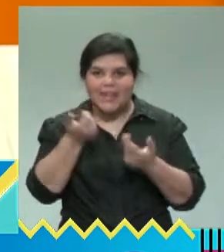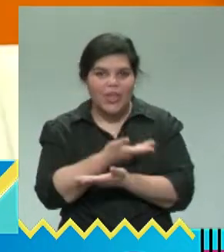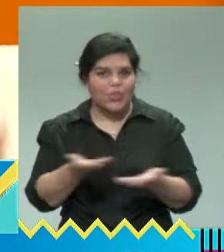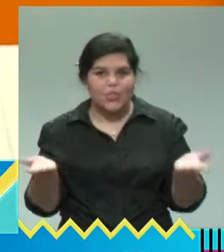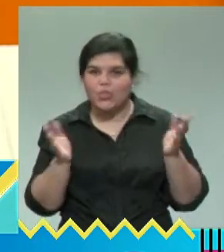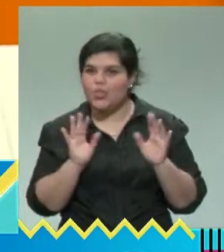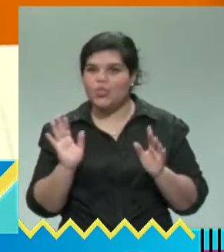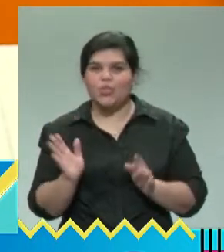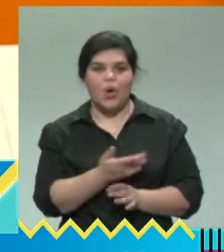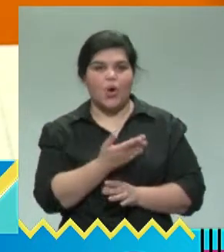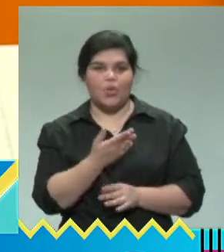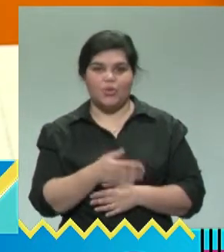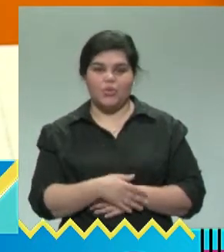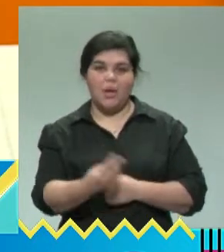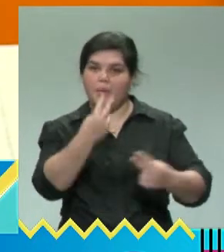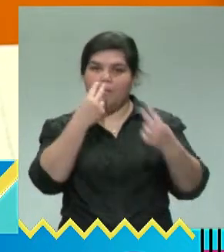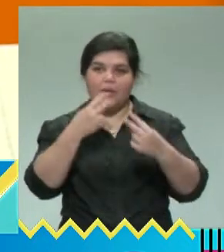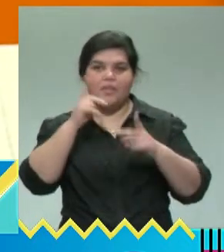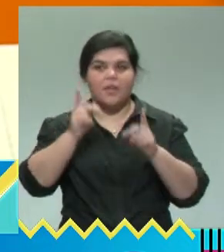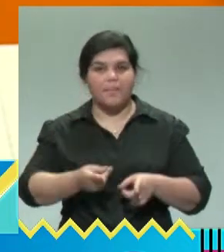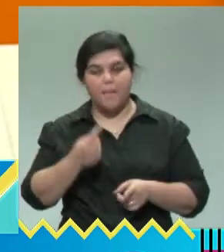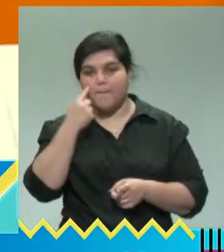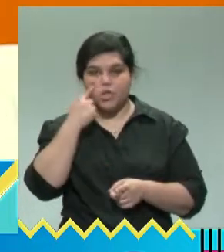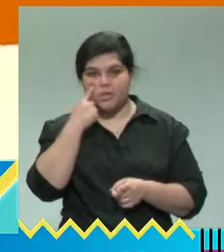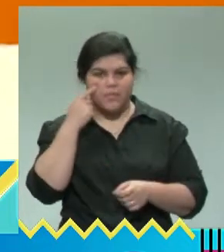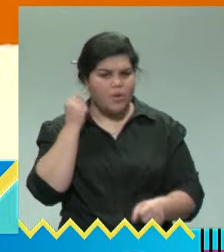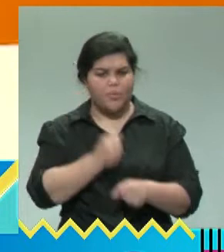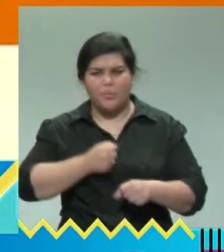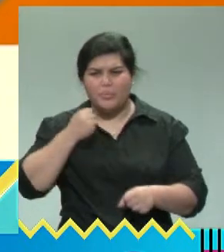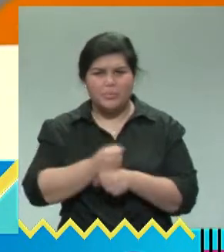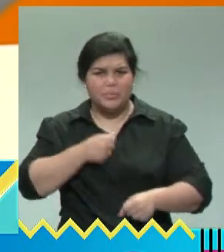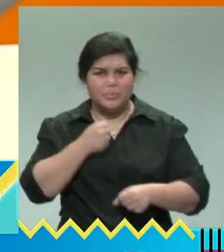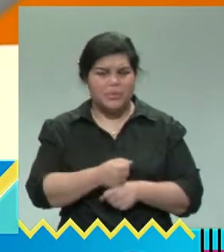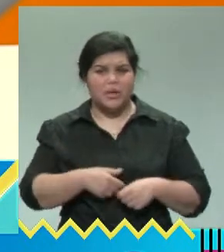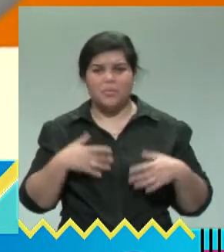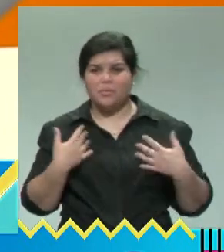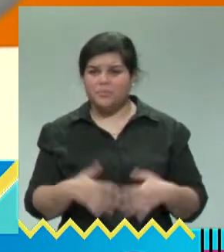acá y todos los que nos están viendo. Los municipios han trabajado muchísimo.